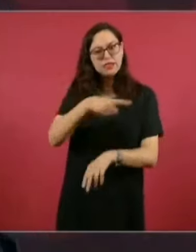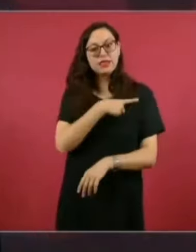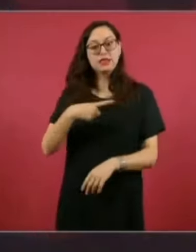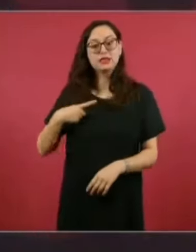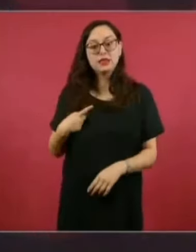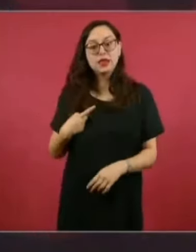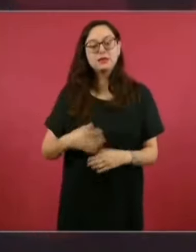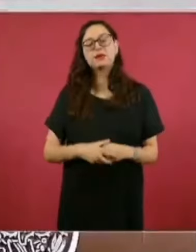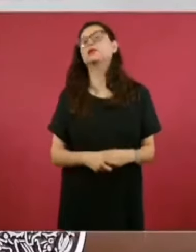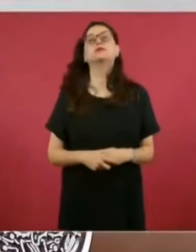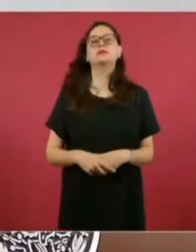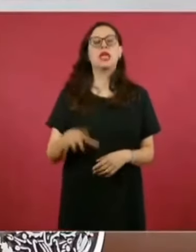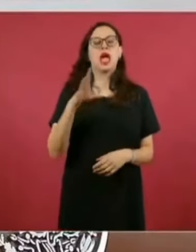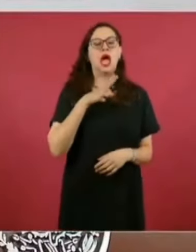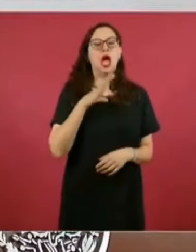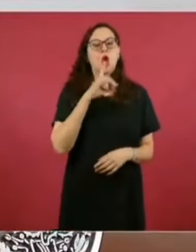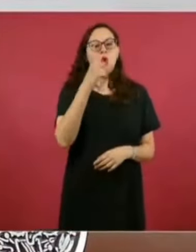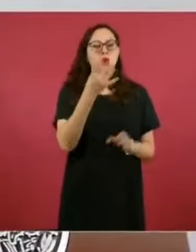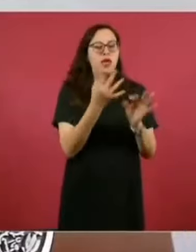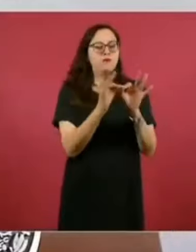de Washington, a ver si la pones.